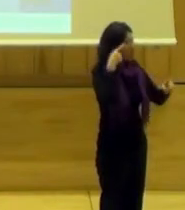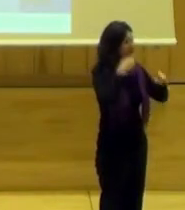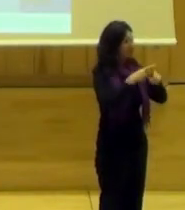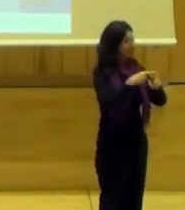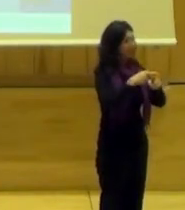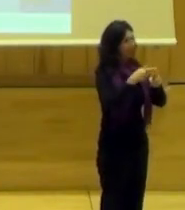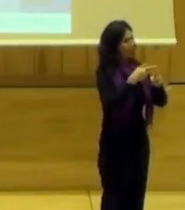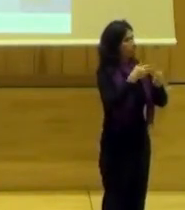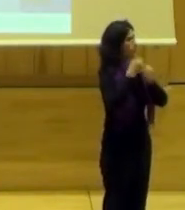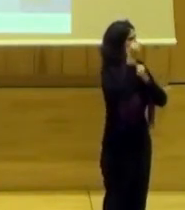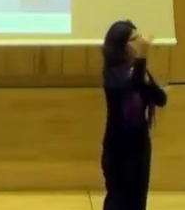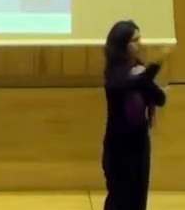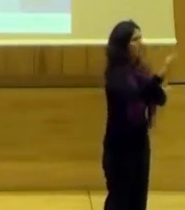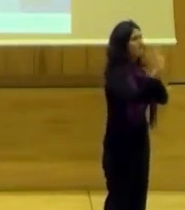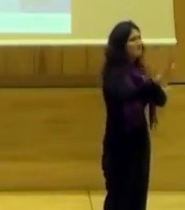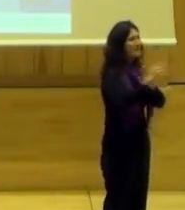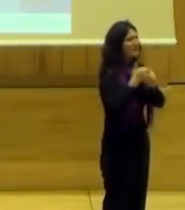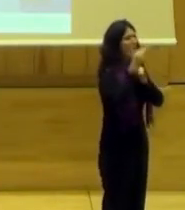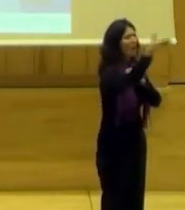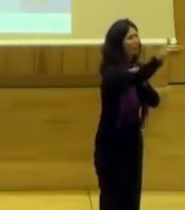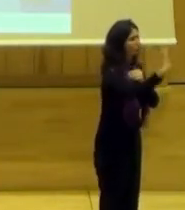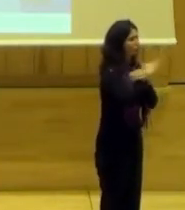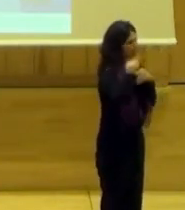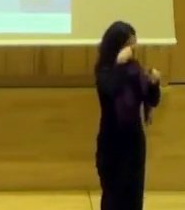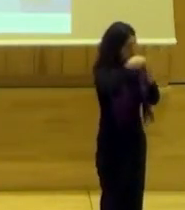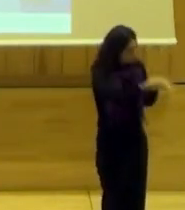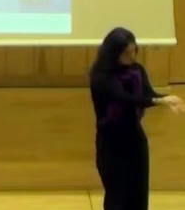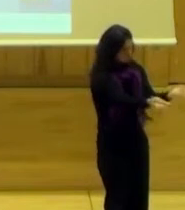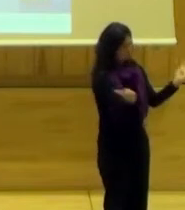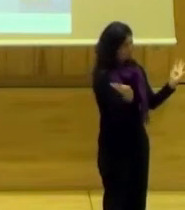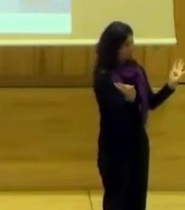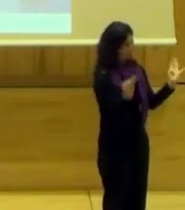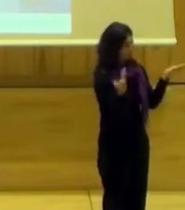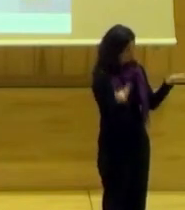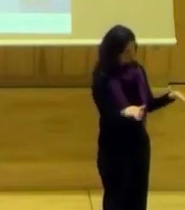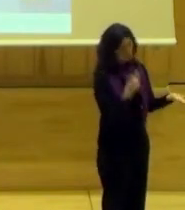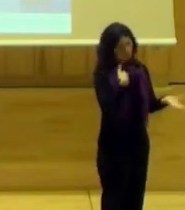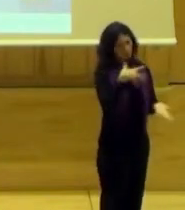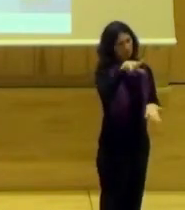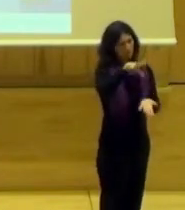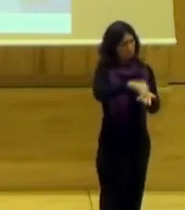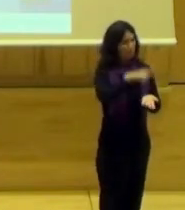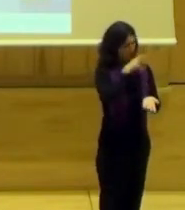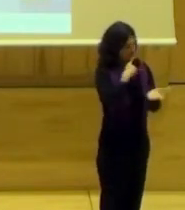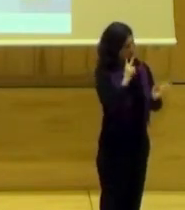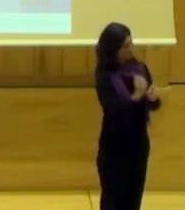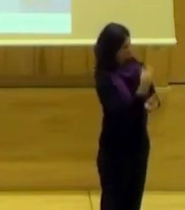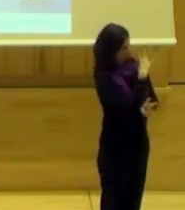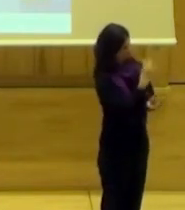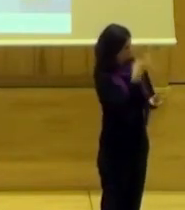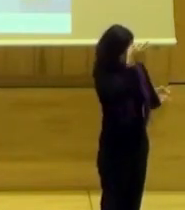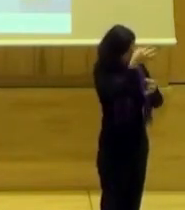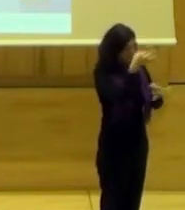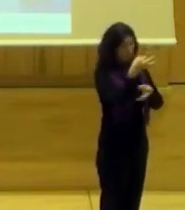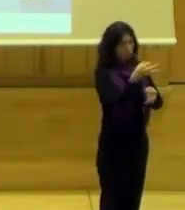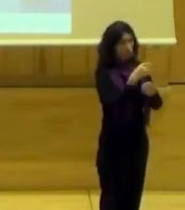que directamente lo que abrimos fue un abanico de posibilidades. Entonces recogimos desde, ahora los vamos a pasar en